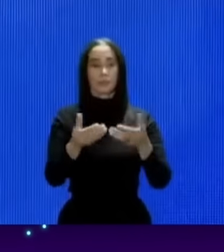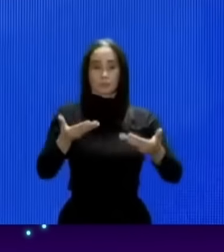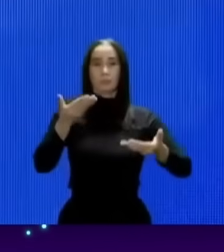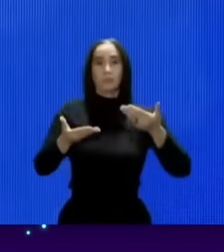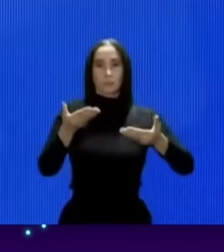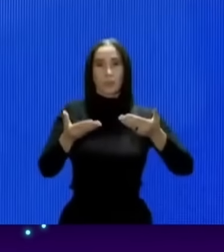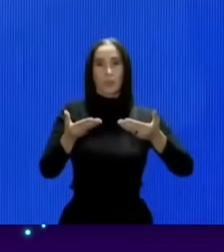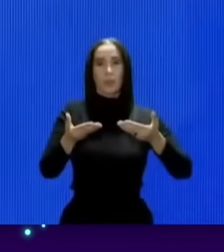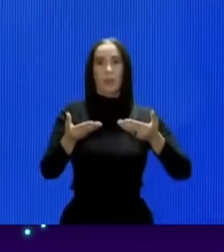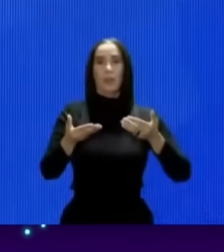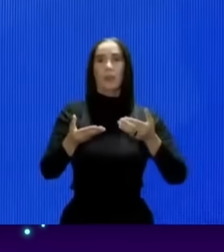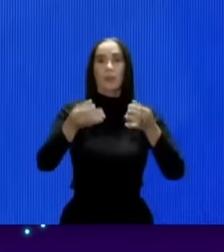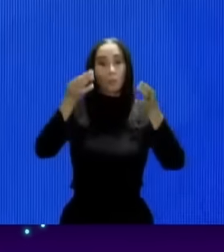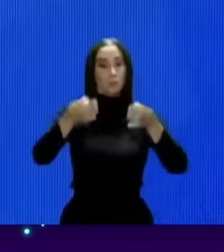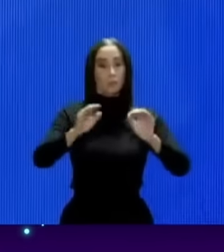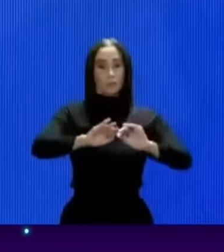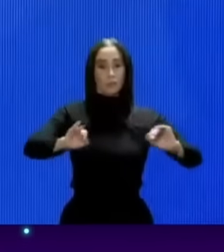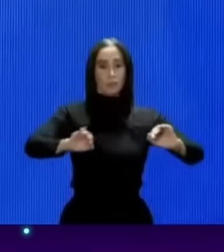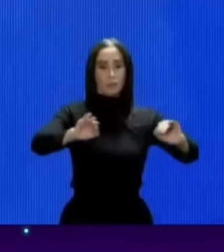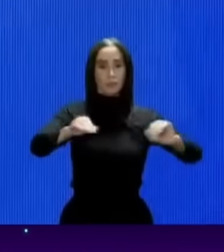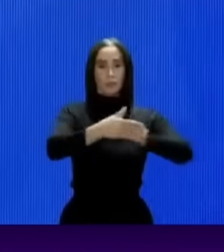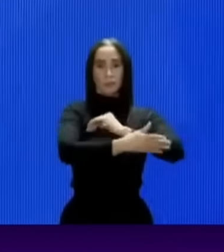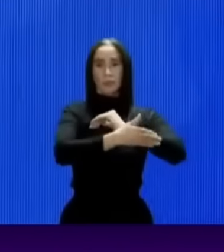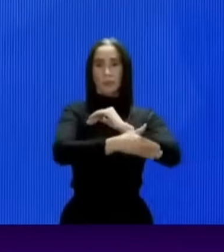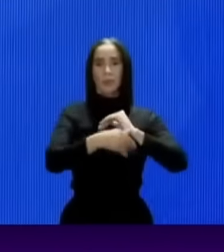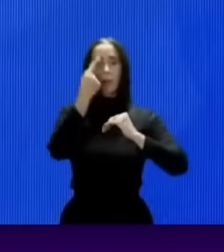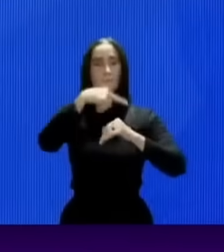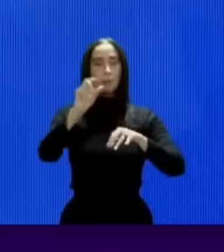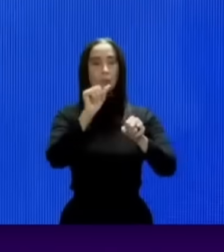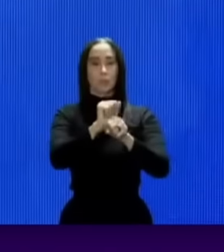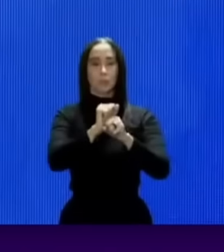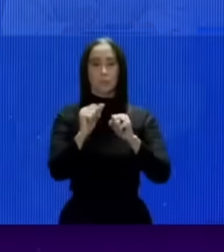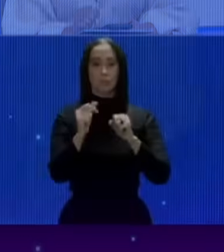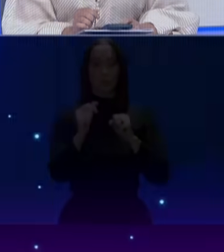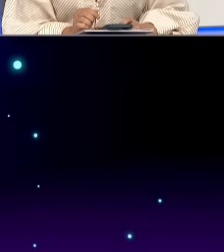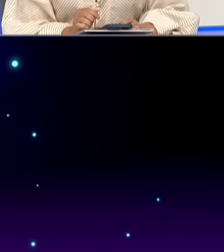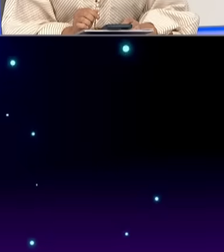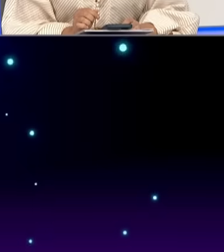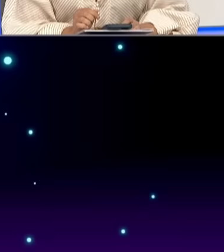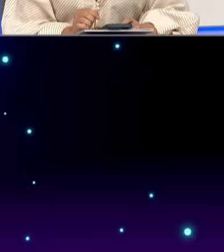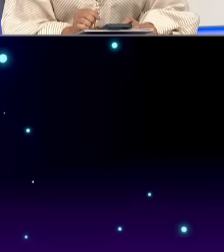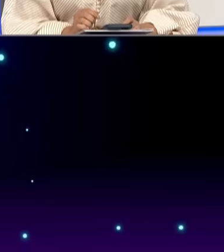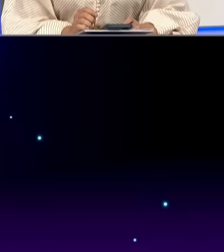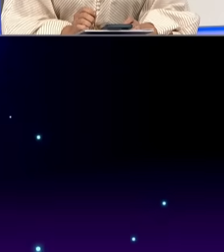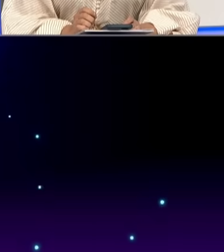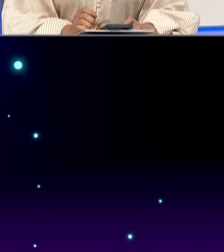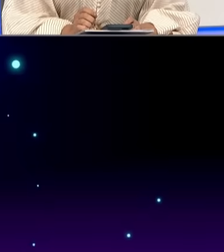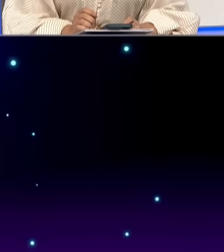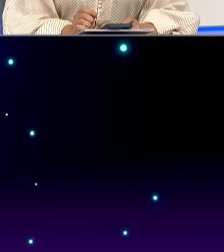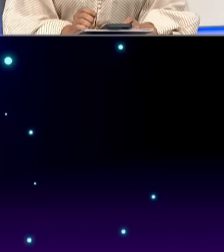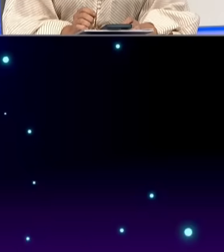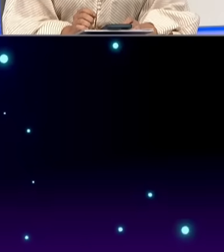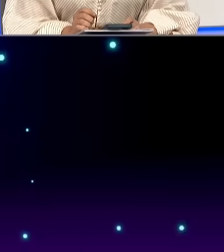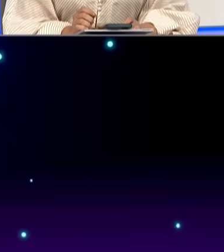equitativamente a cada país pero no hacer ninguna acción unilateral Bueno ahí están